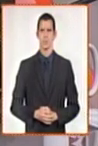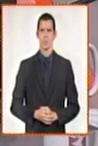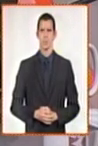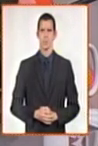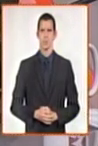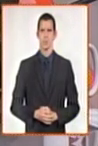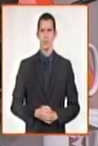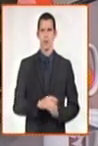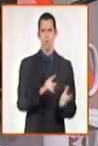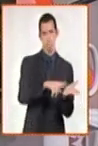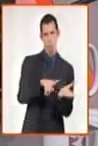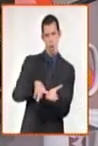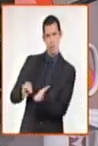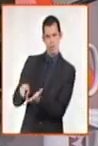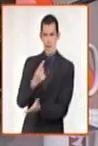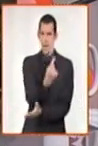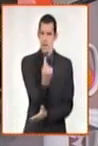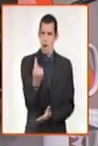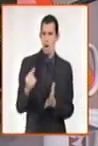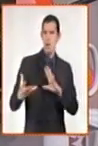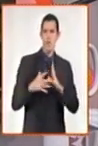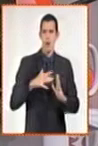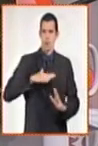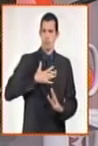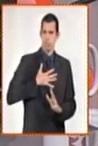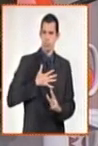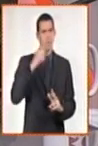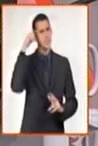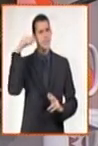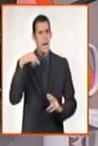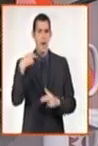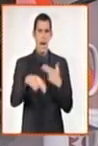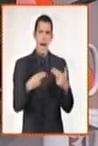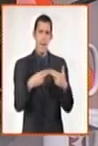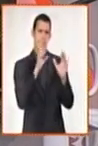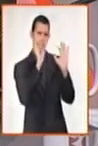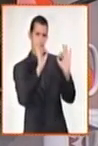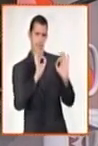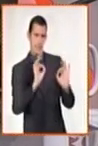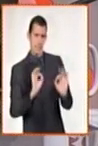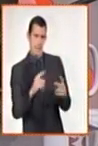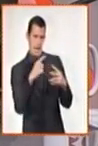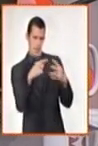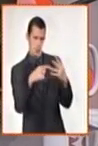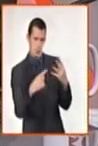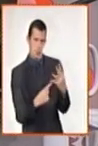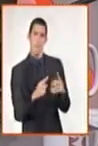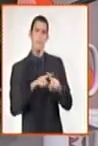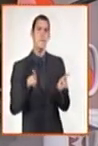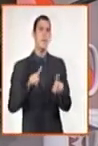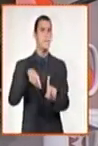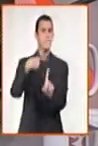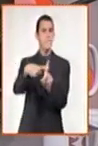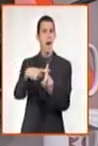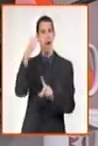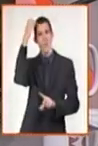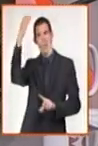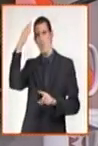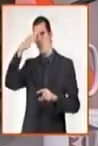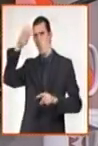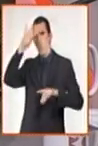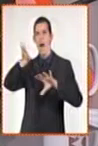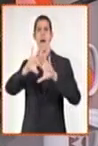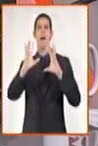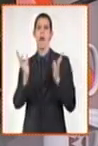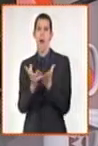gobierno. El Consejo de Ministros el pasado sábado ha dado a conocer que con el objetivo de brindar protección a las familias